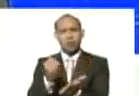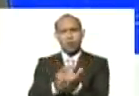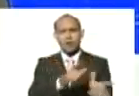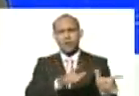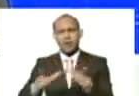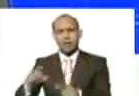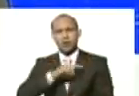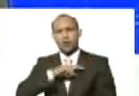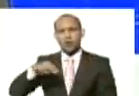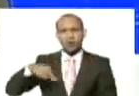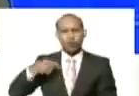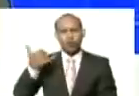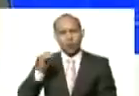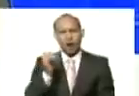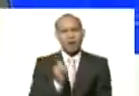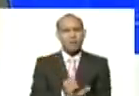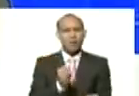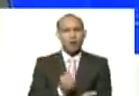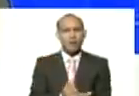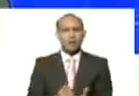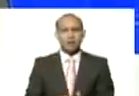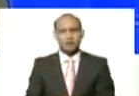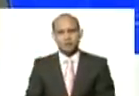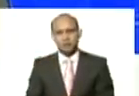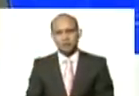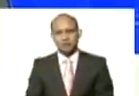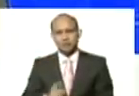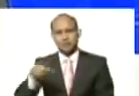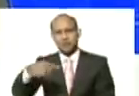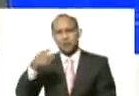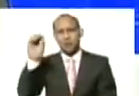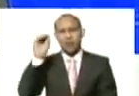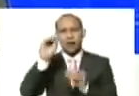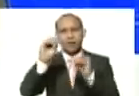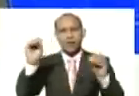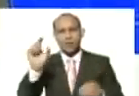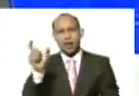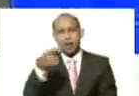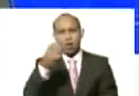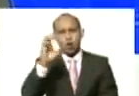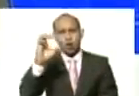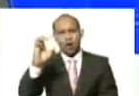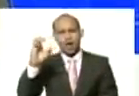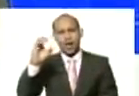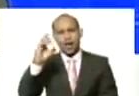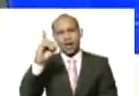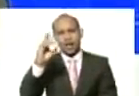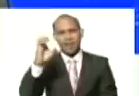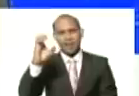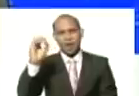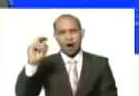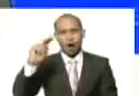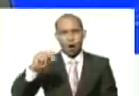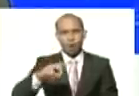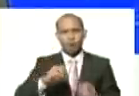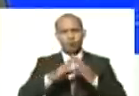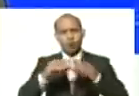Nosotros tuvimos las pruebas de la después llamada Operación Gedeón. Las